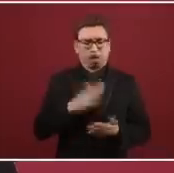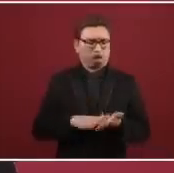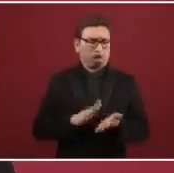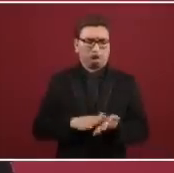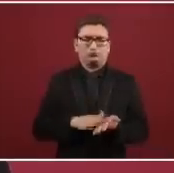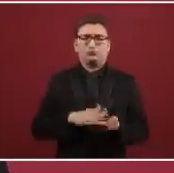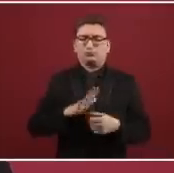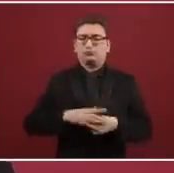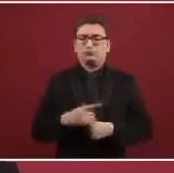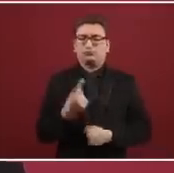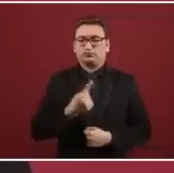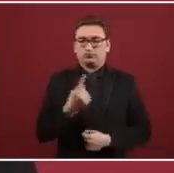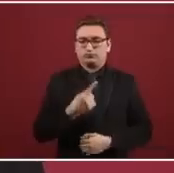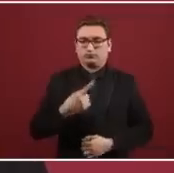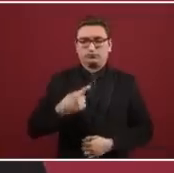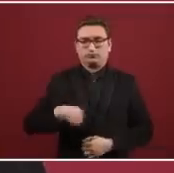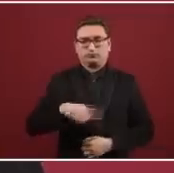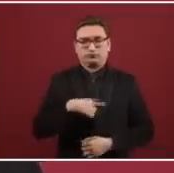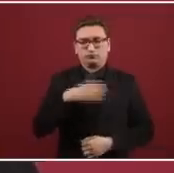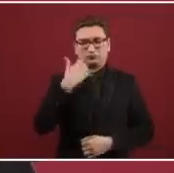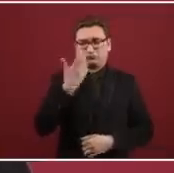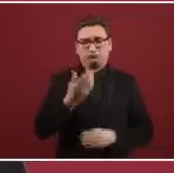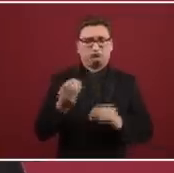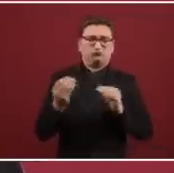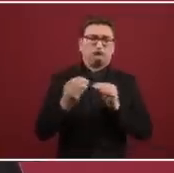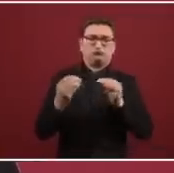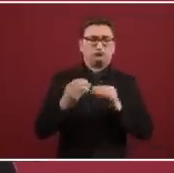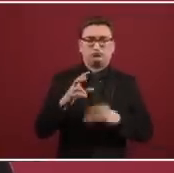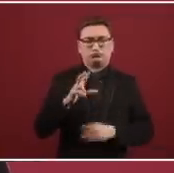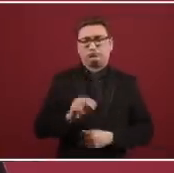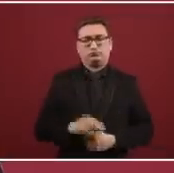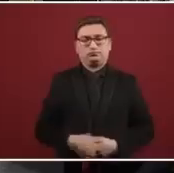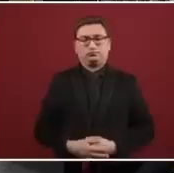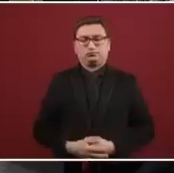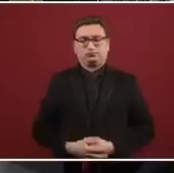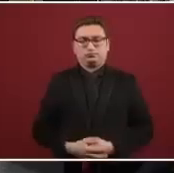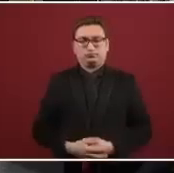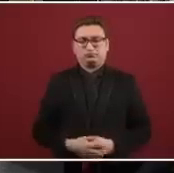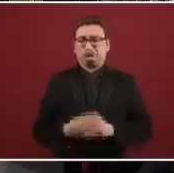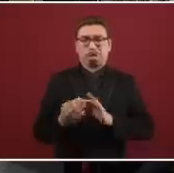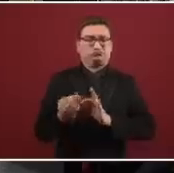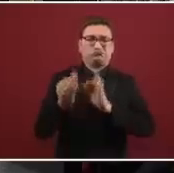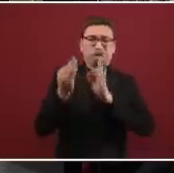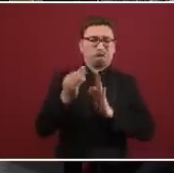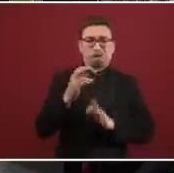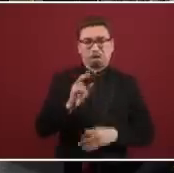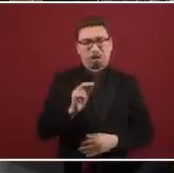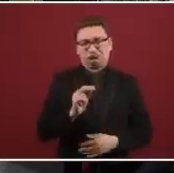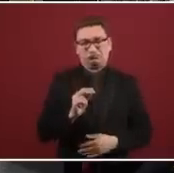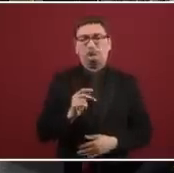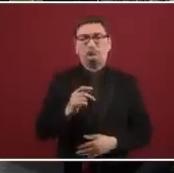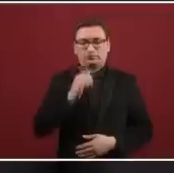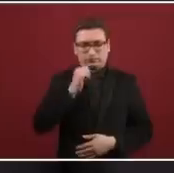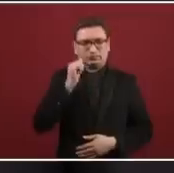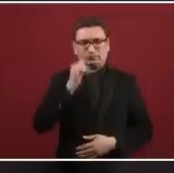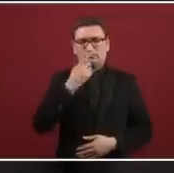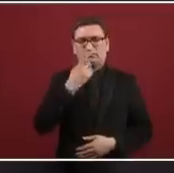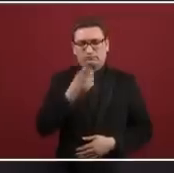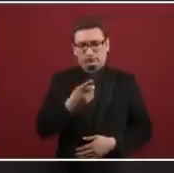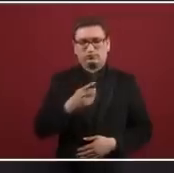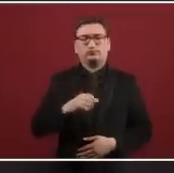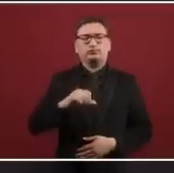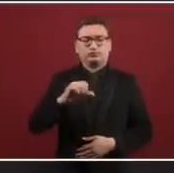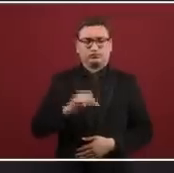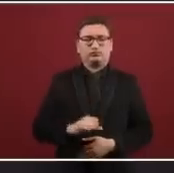porque no queremos la confrontación. Lo dije ayer y lo voy